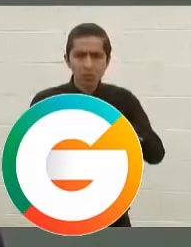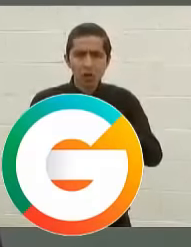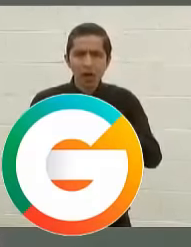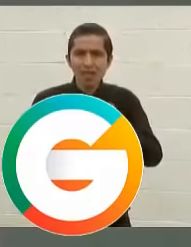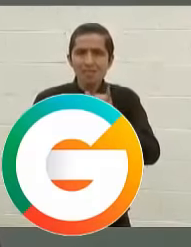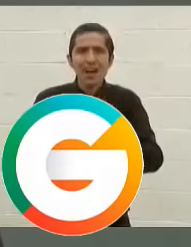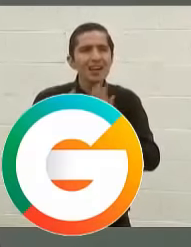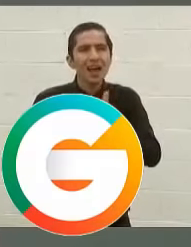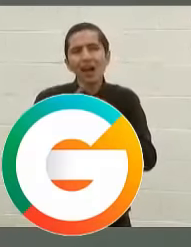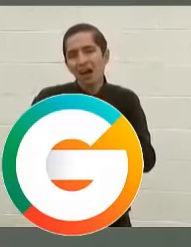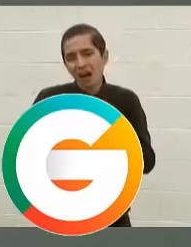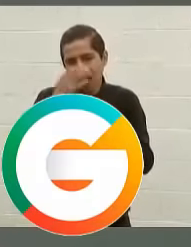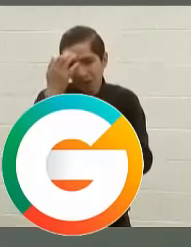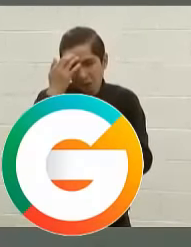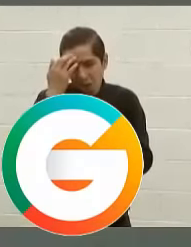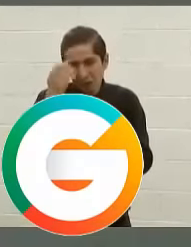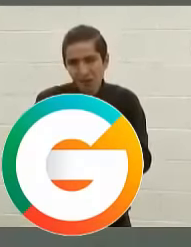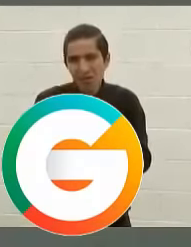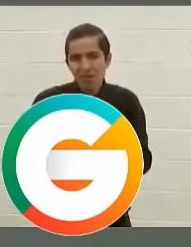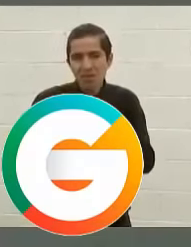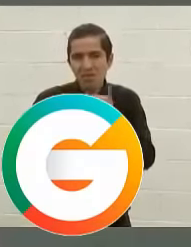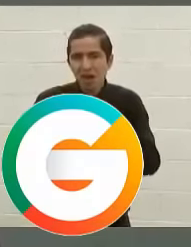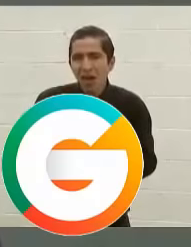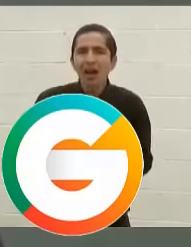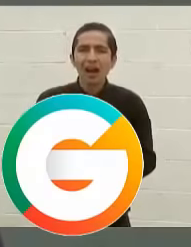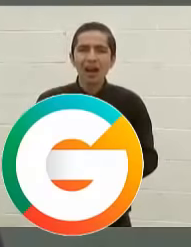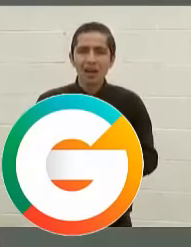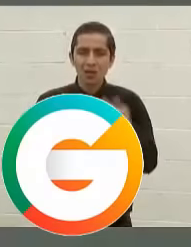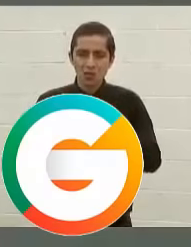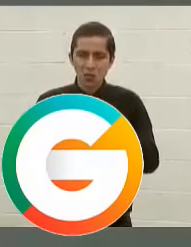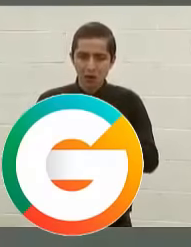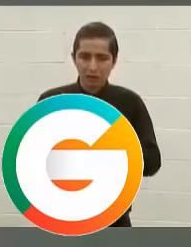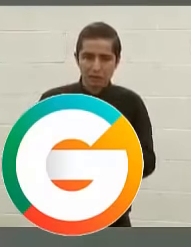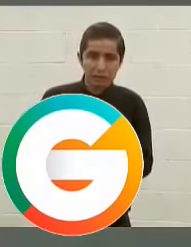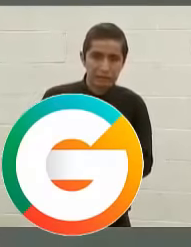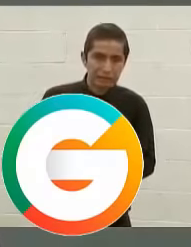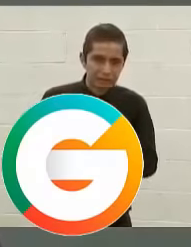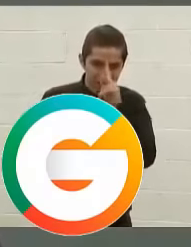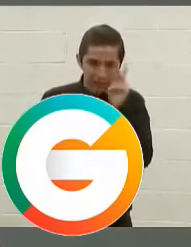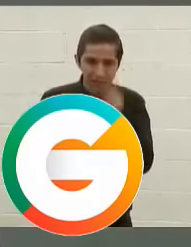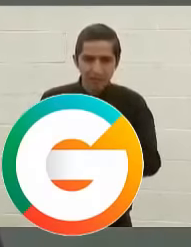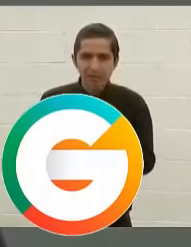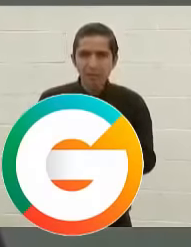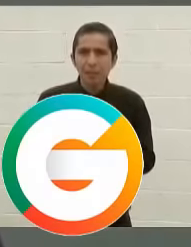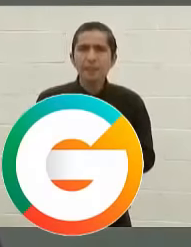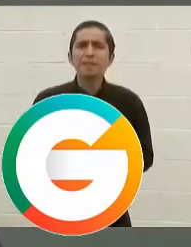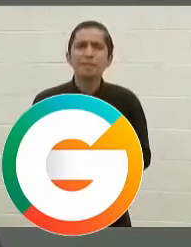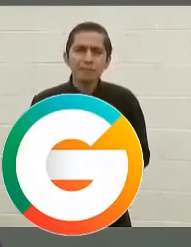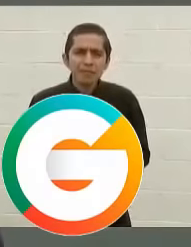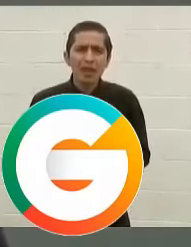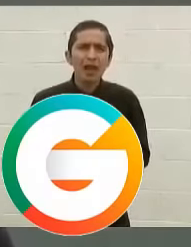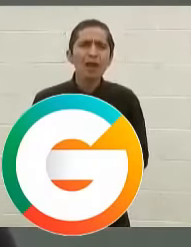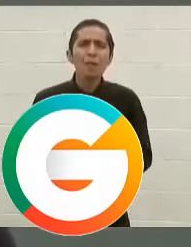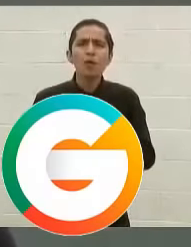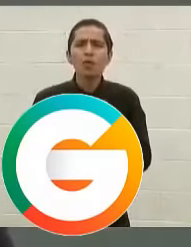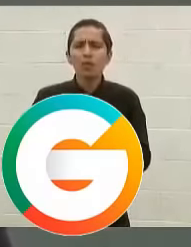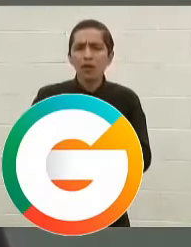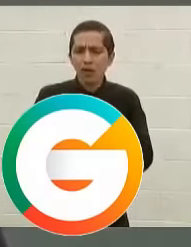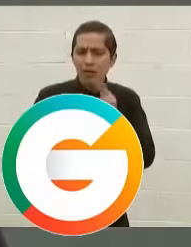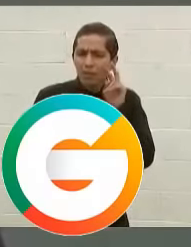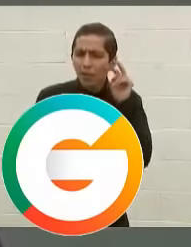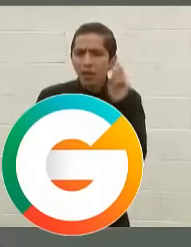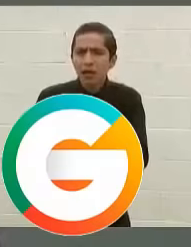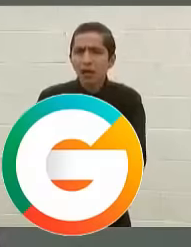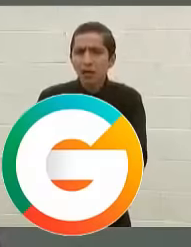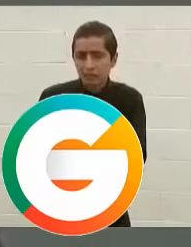las conocen, eventualmente otras son inéditas, y un par de videos, podemos apreciar